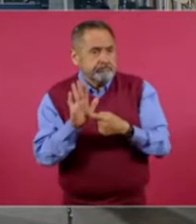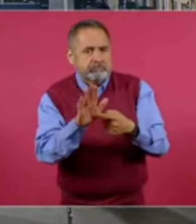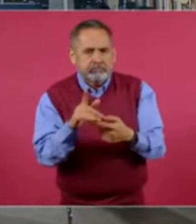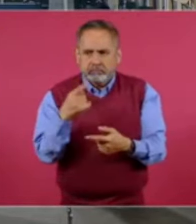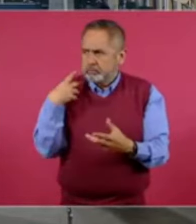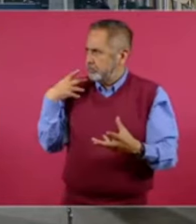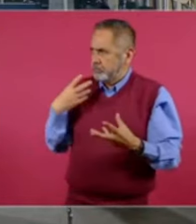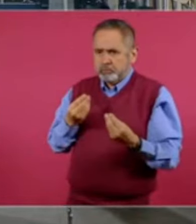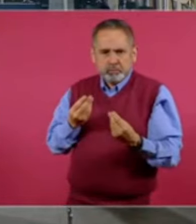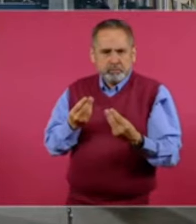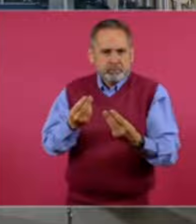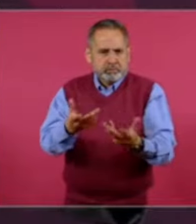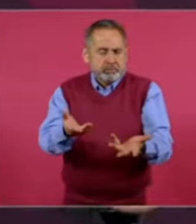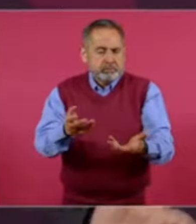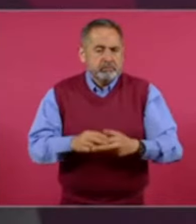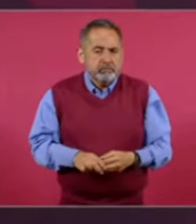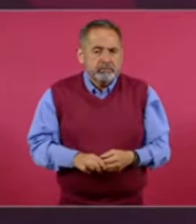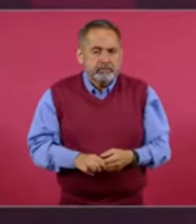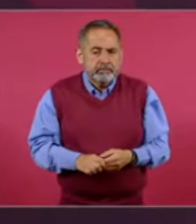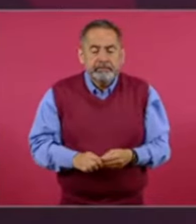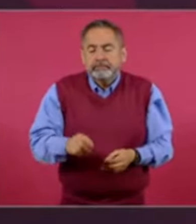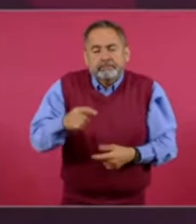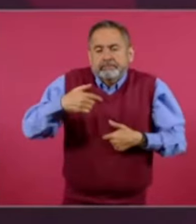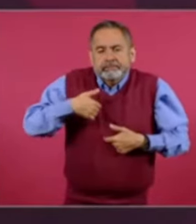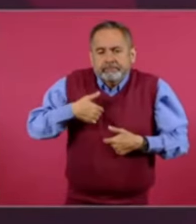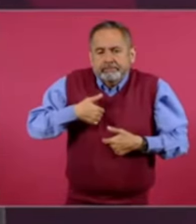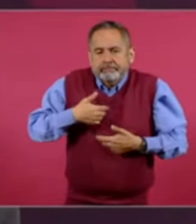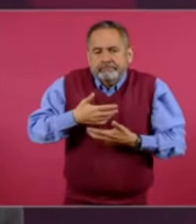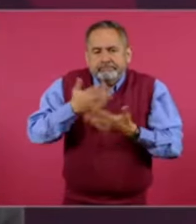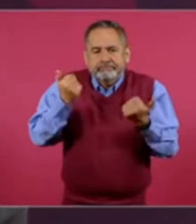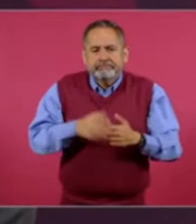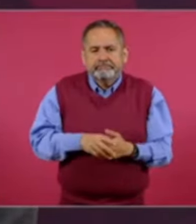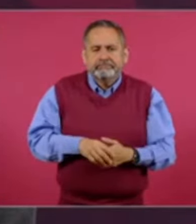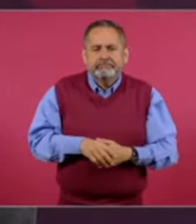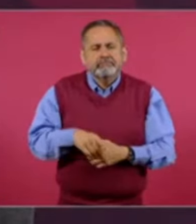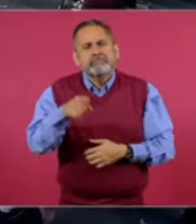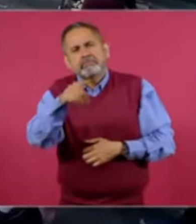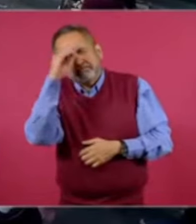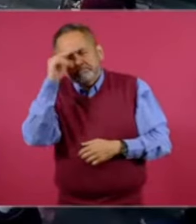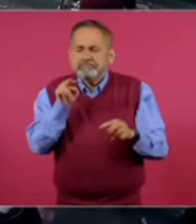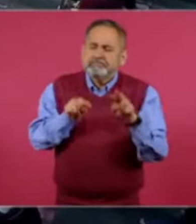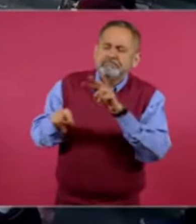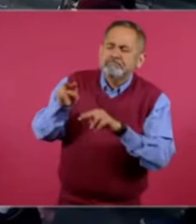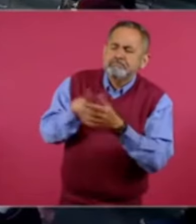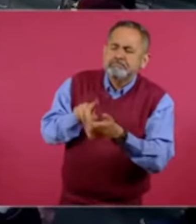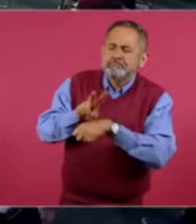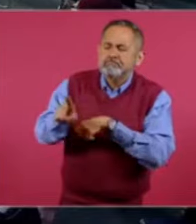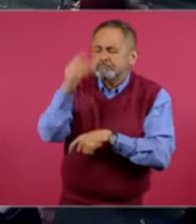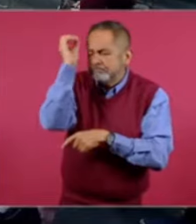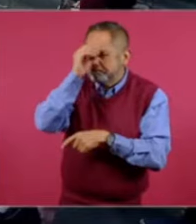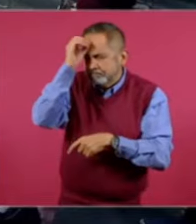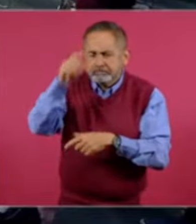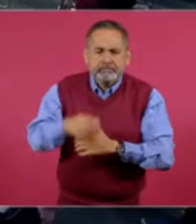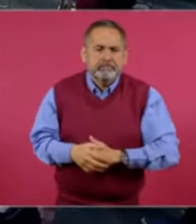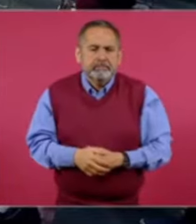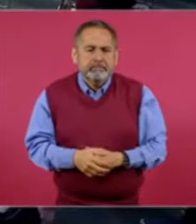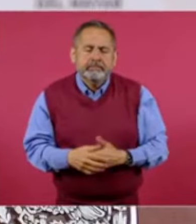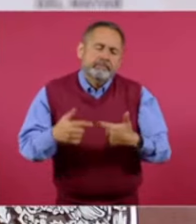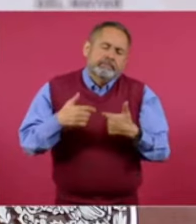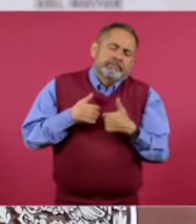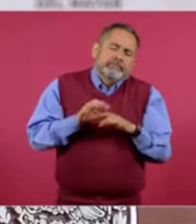mucho tiempo esta situación. Pues es que yo diversas. No puedo hacer usted, no, ¿qué lectura le da? No, ¿qué hago, opinión yo, tiene? No